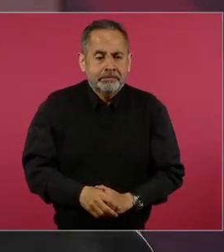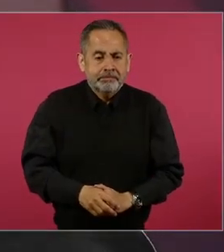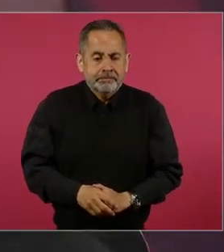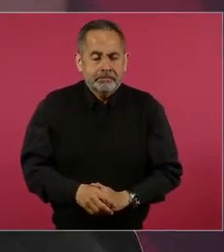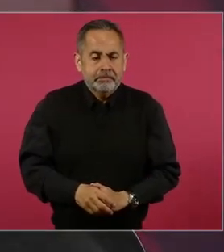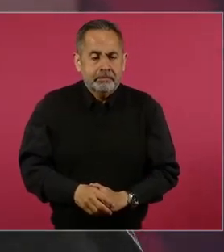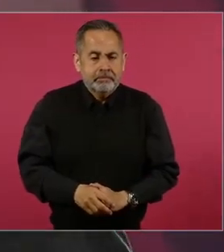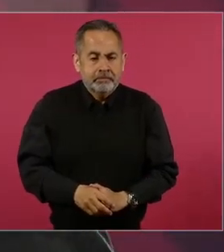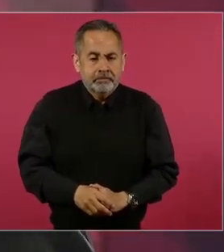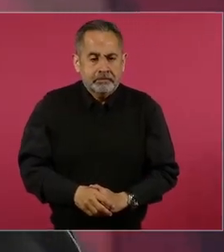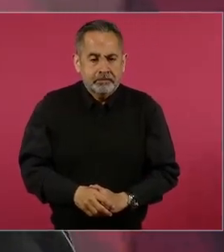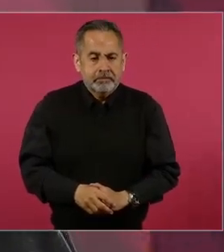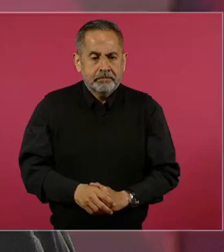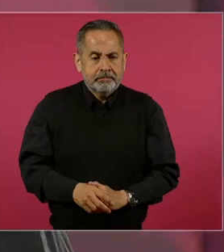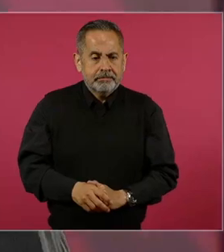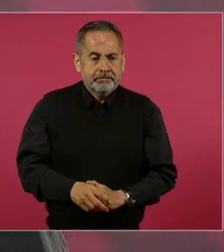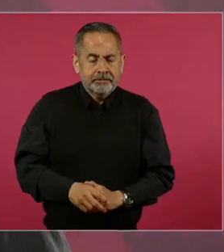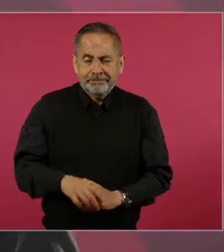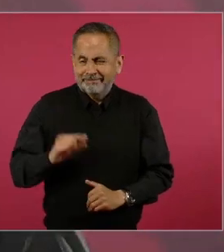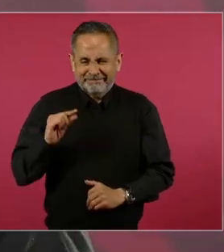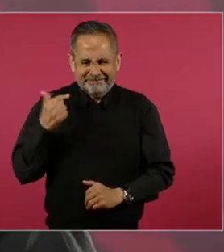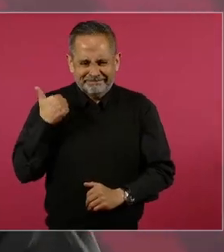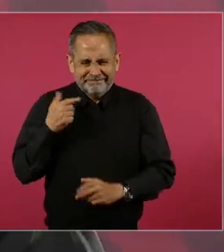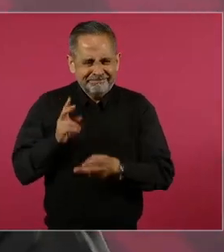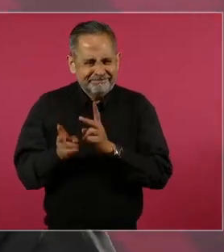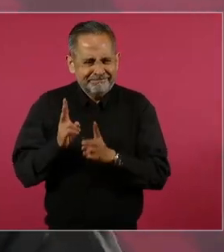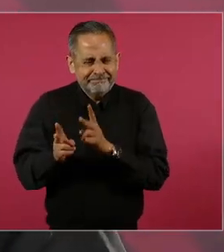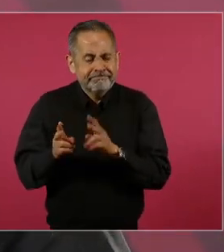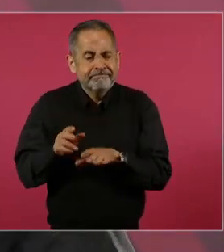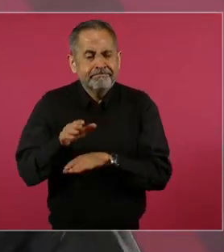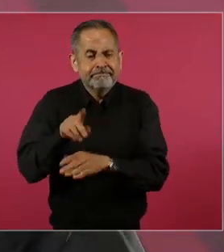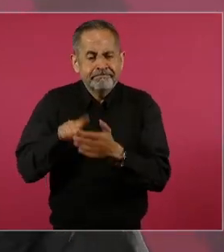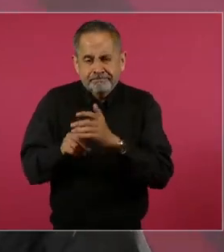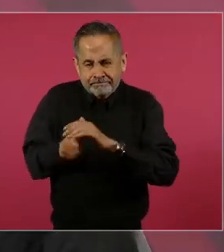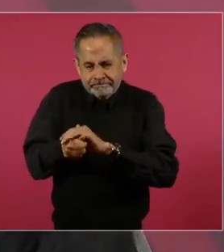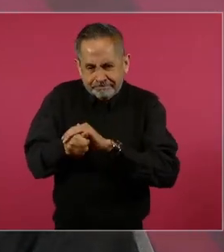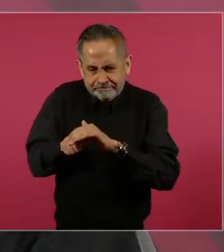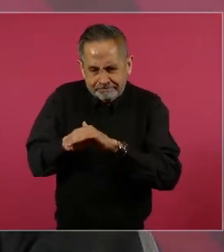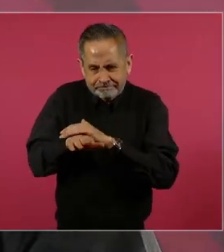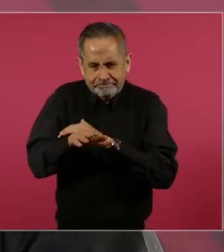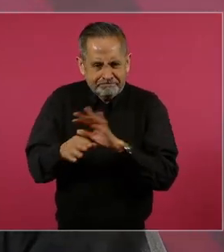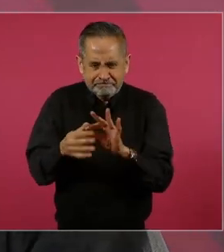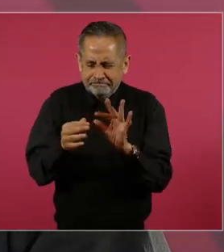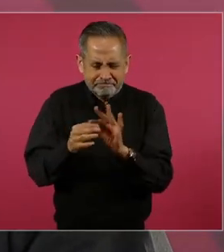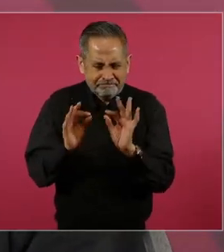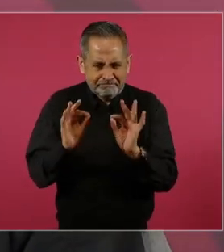Acabamos de tratar el tema de Ayotzinapa.